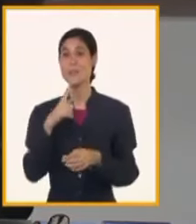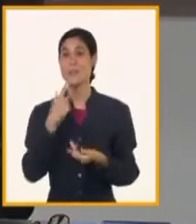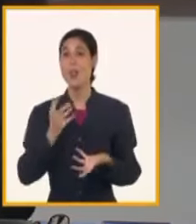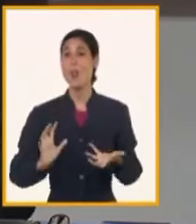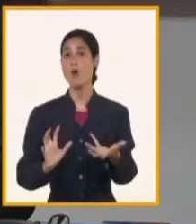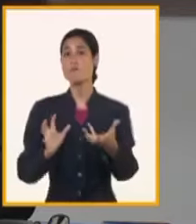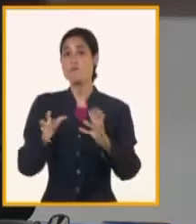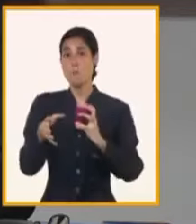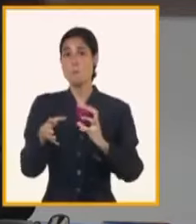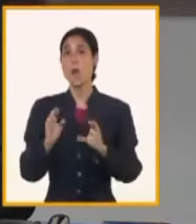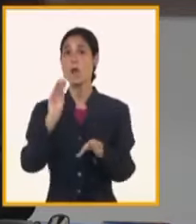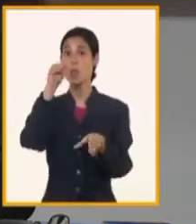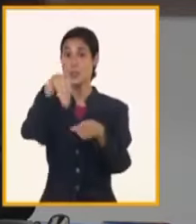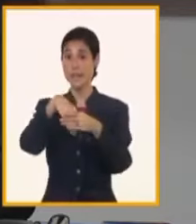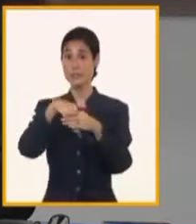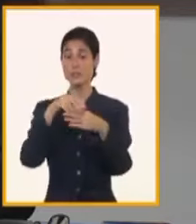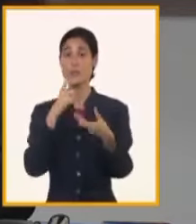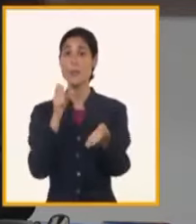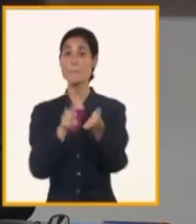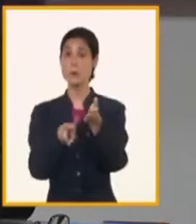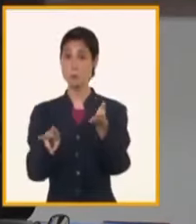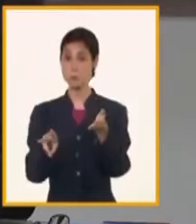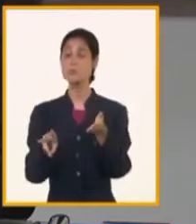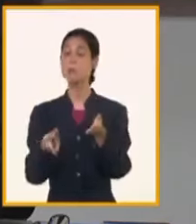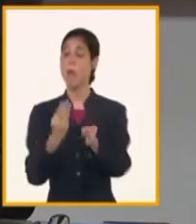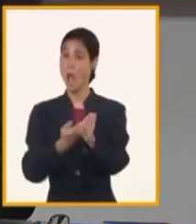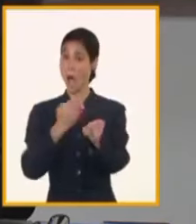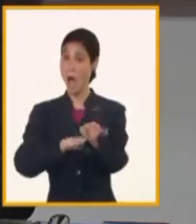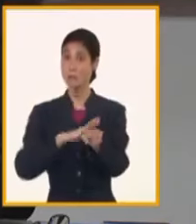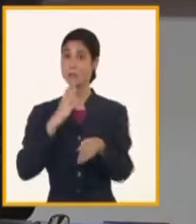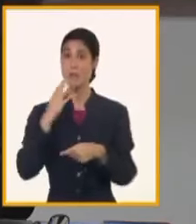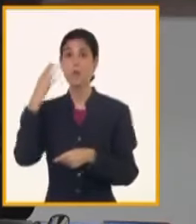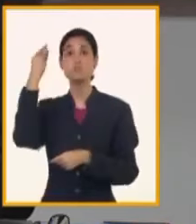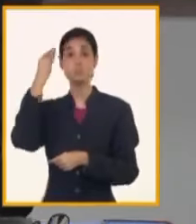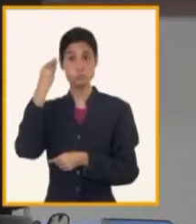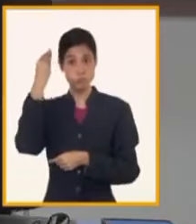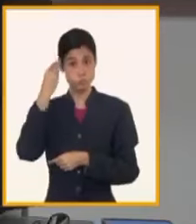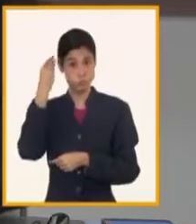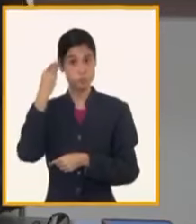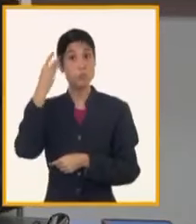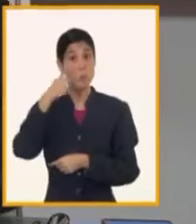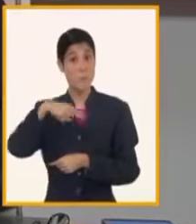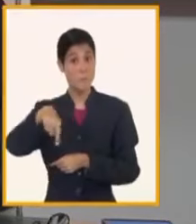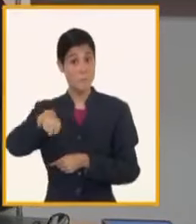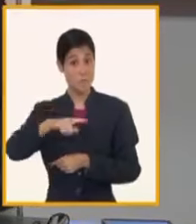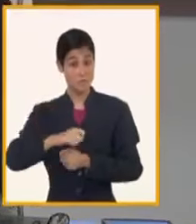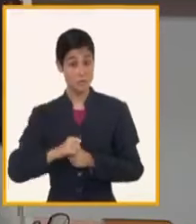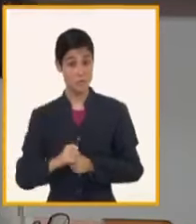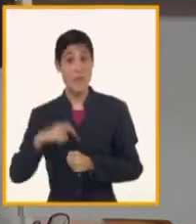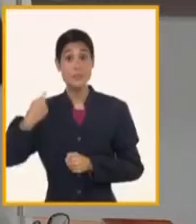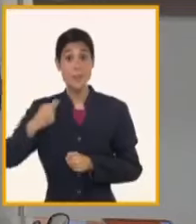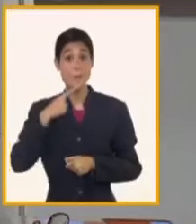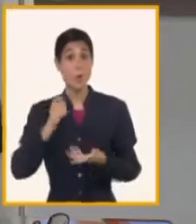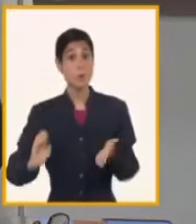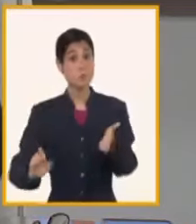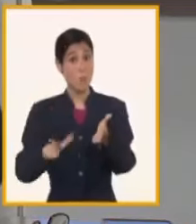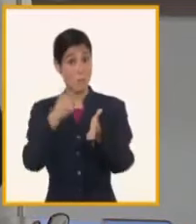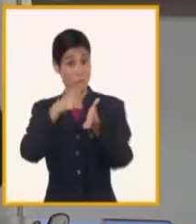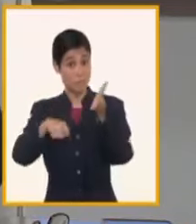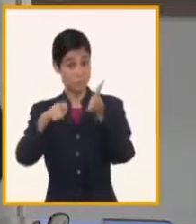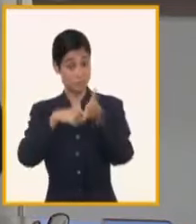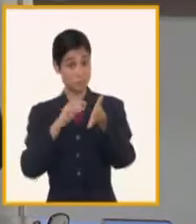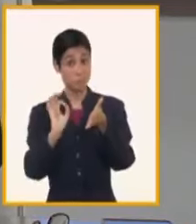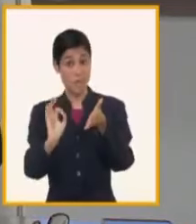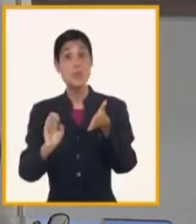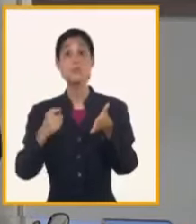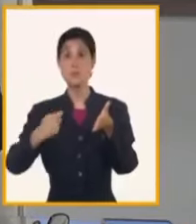de las provincias se hacen con plena conciencia no se hacen con favoritismo se hacen hay que cumplir el rigor técnico de los megga que asignó